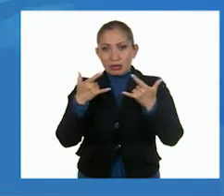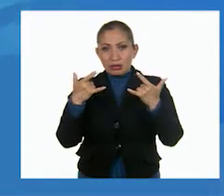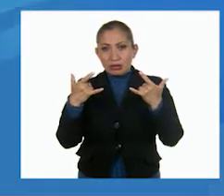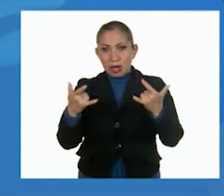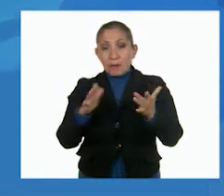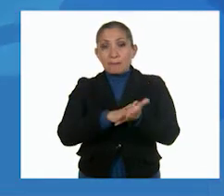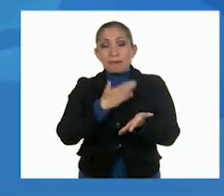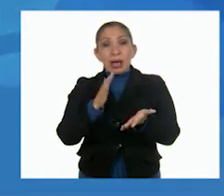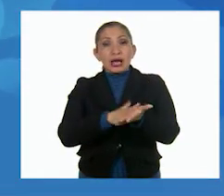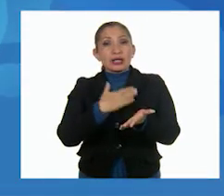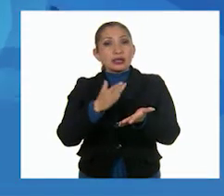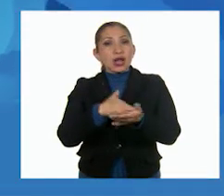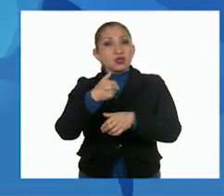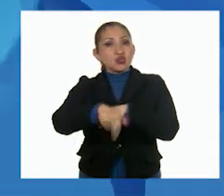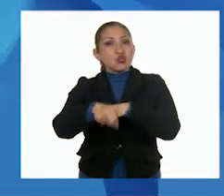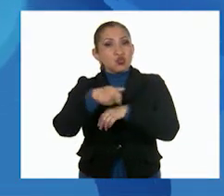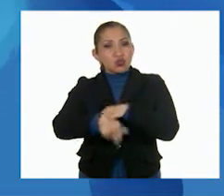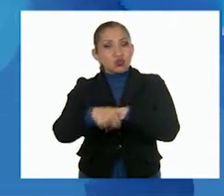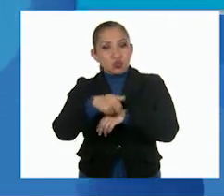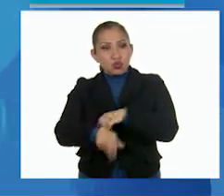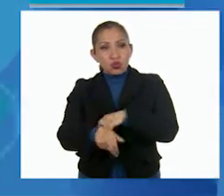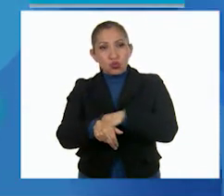de la página